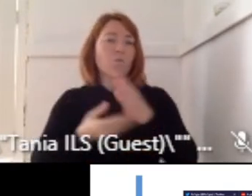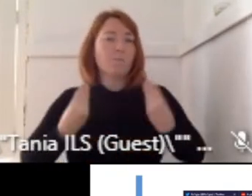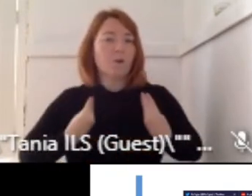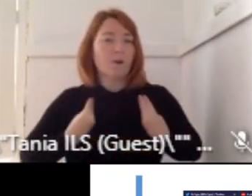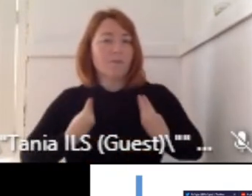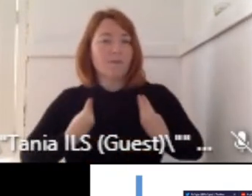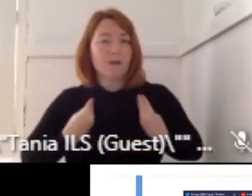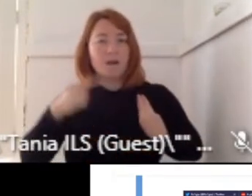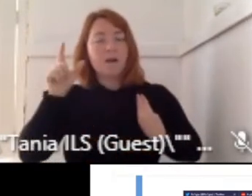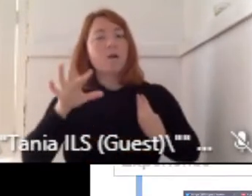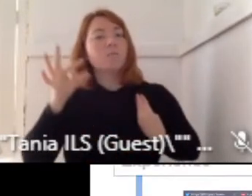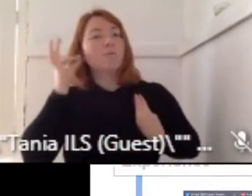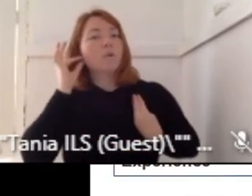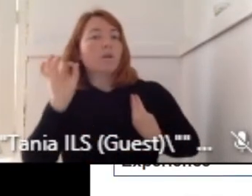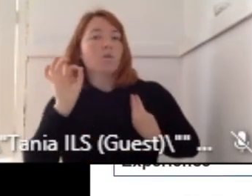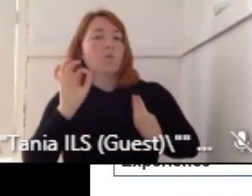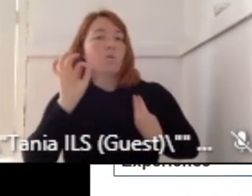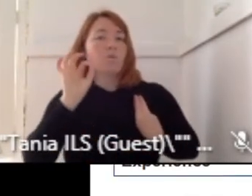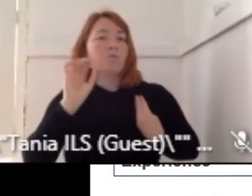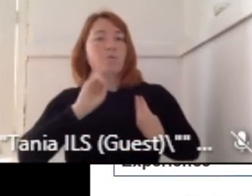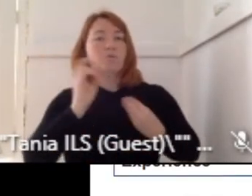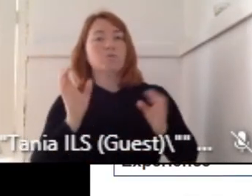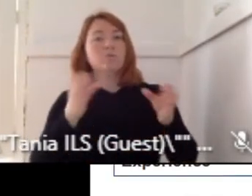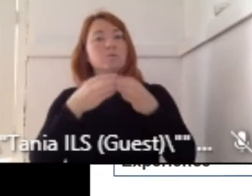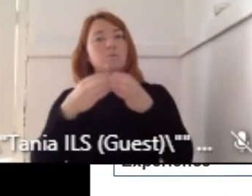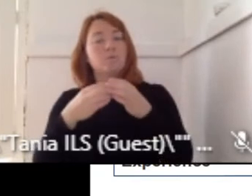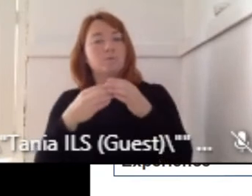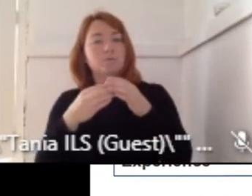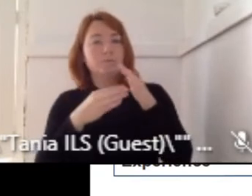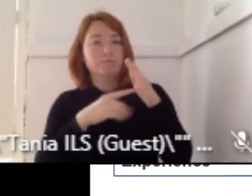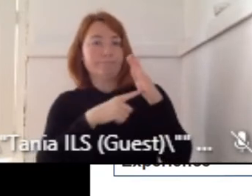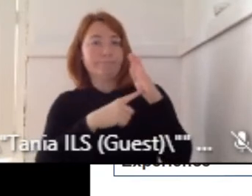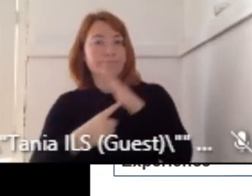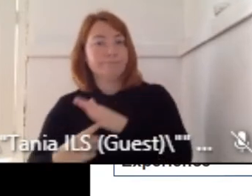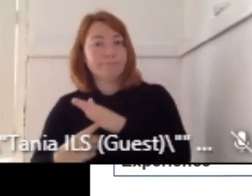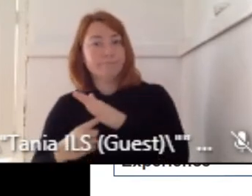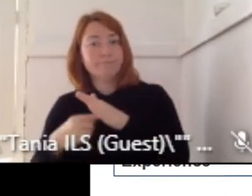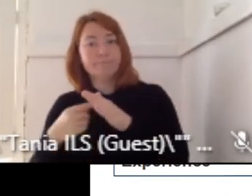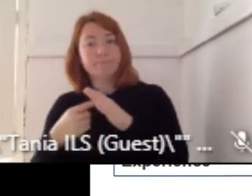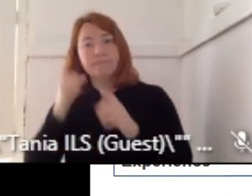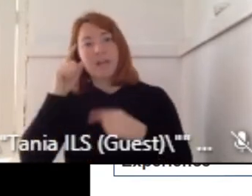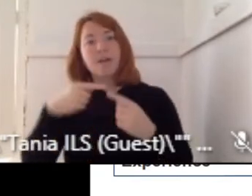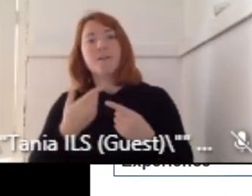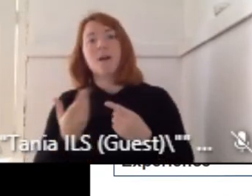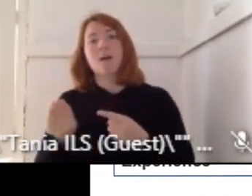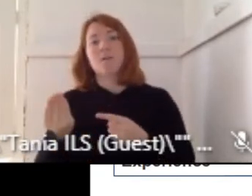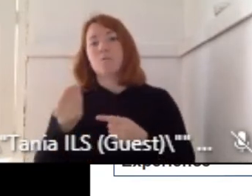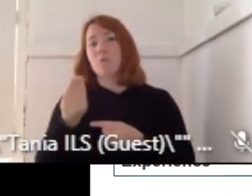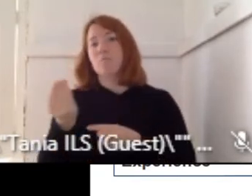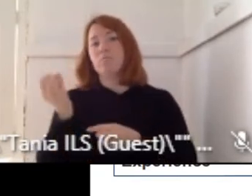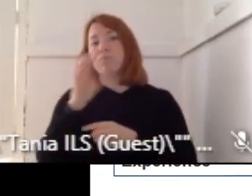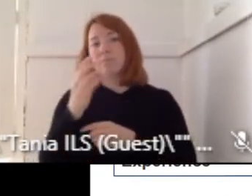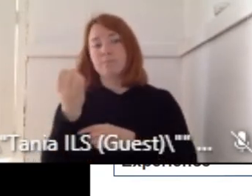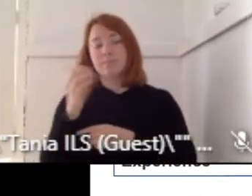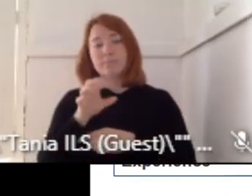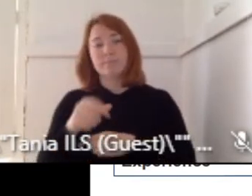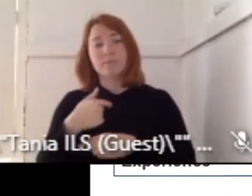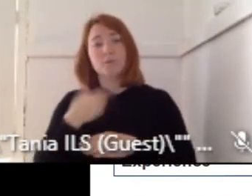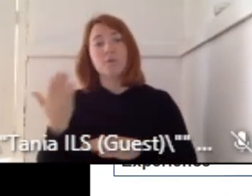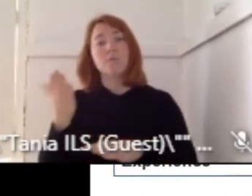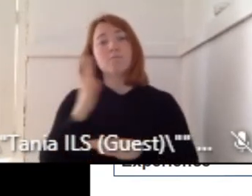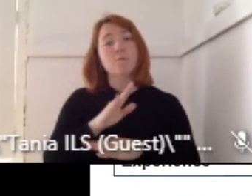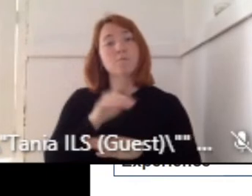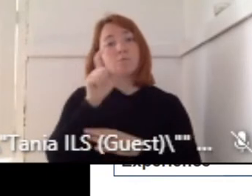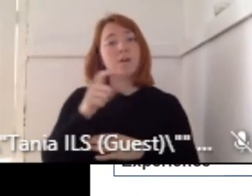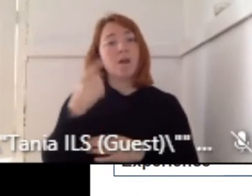de otras minorías, pues yo propuse a mi alumnado esta actividad, que se realiza a través del aula